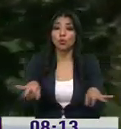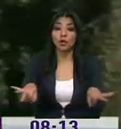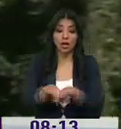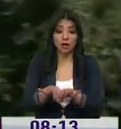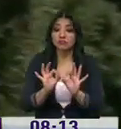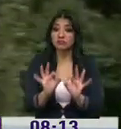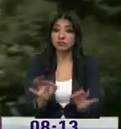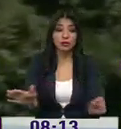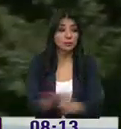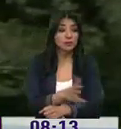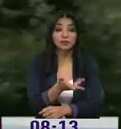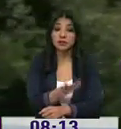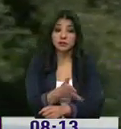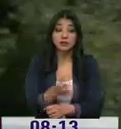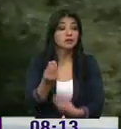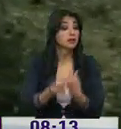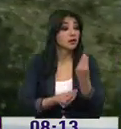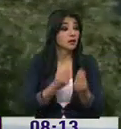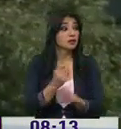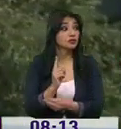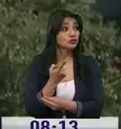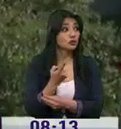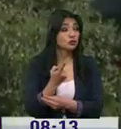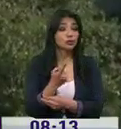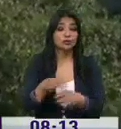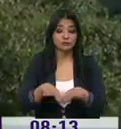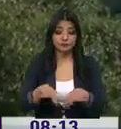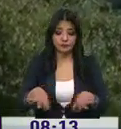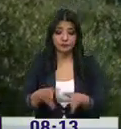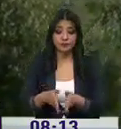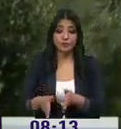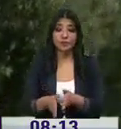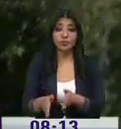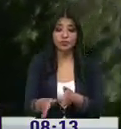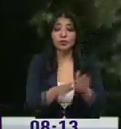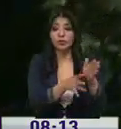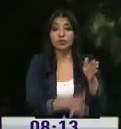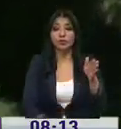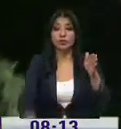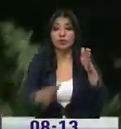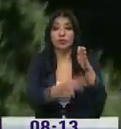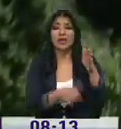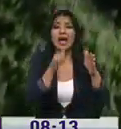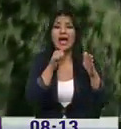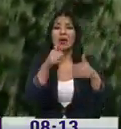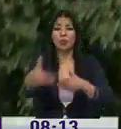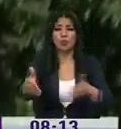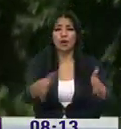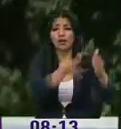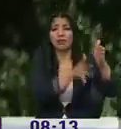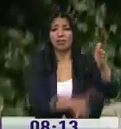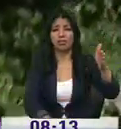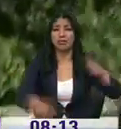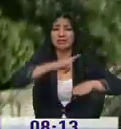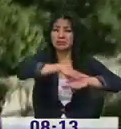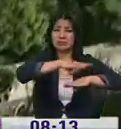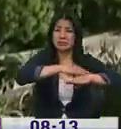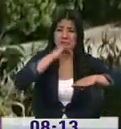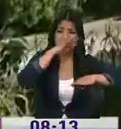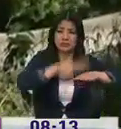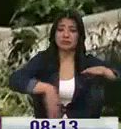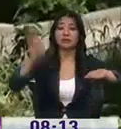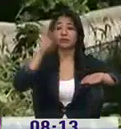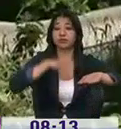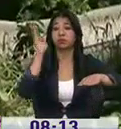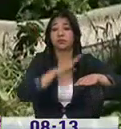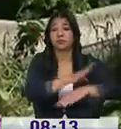completó. Y lo único que hicieron es formar un dique en donde se está recolectando todas las aguas hervidas de todas las casas y ese olor a mediodía